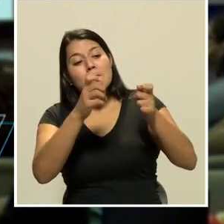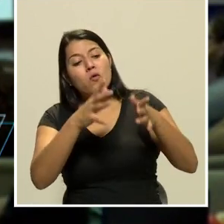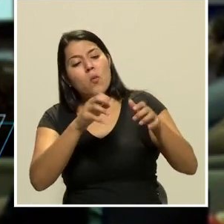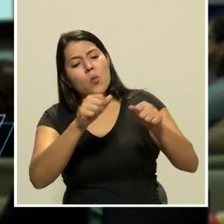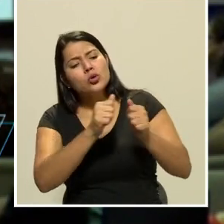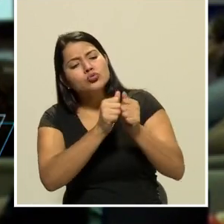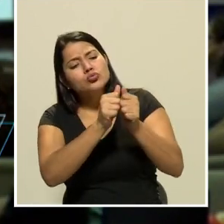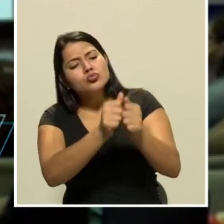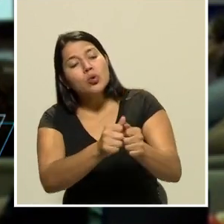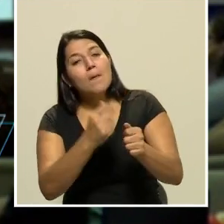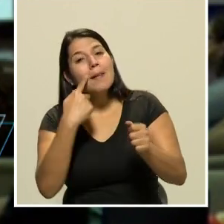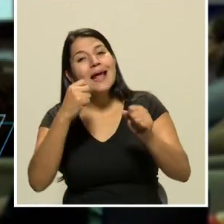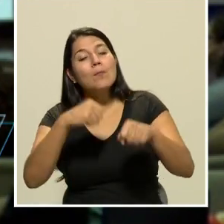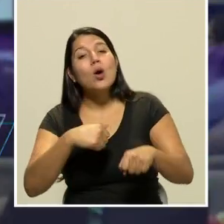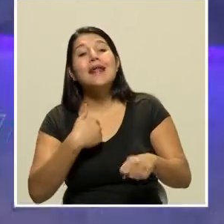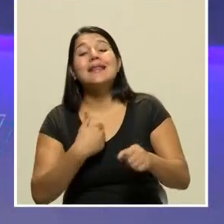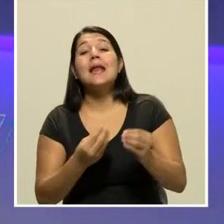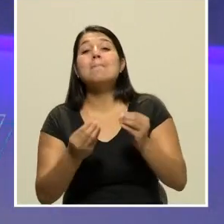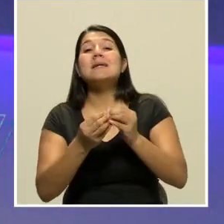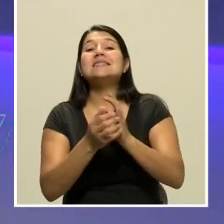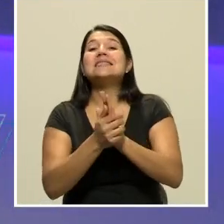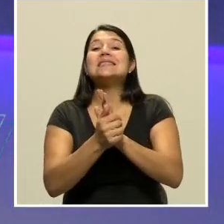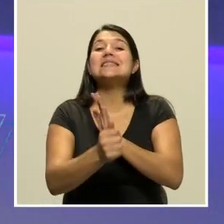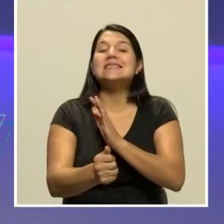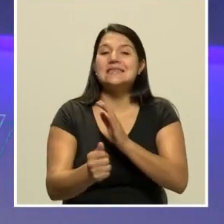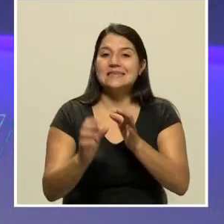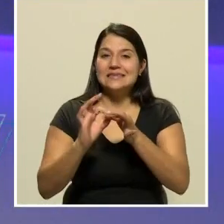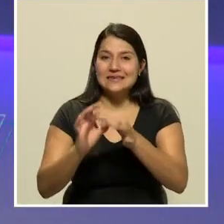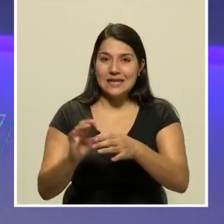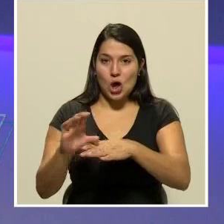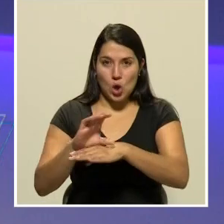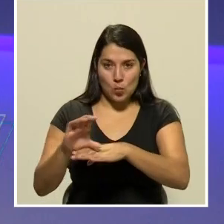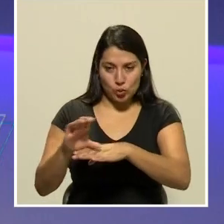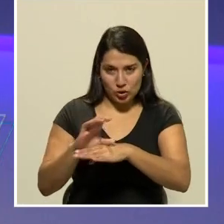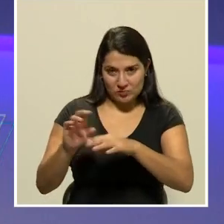digital. Doña Leda, a inicios de este año,